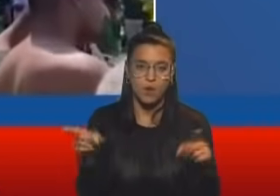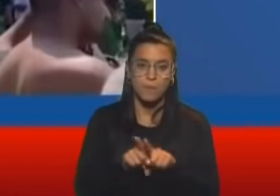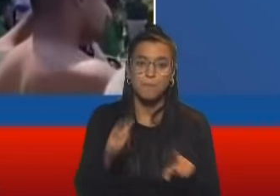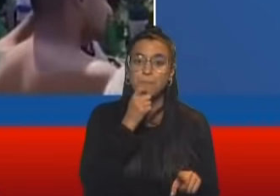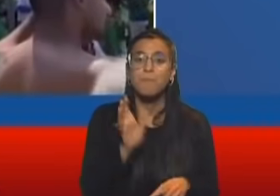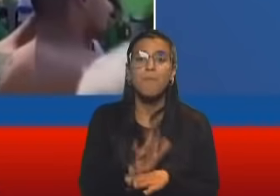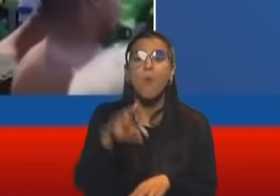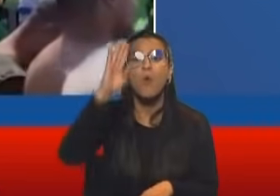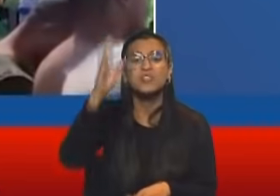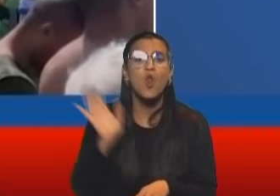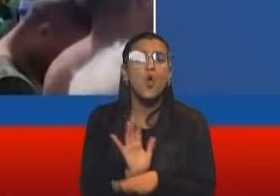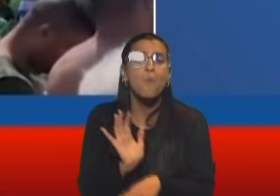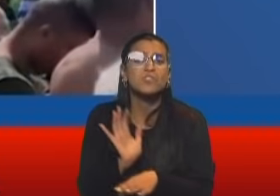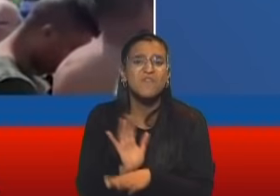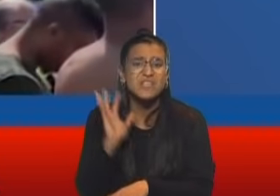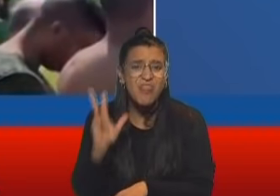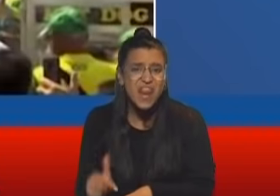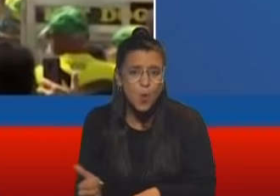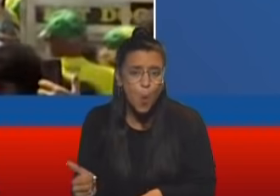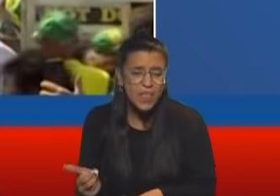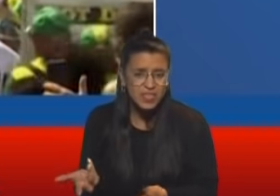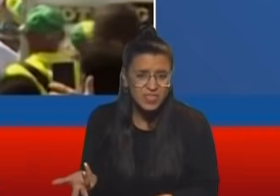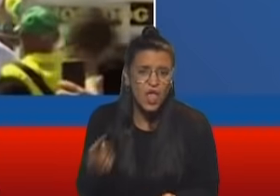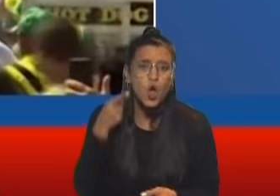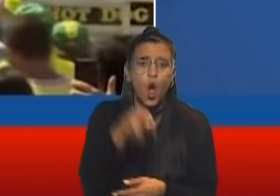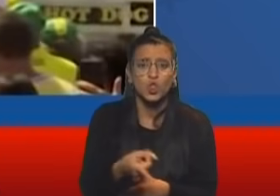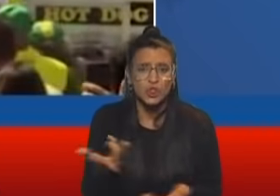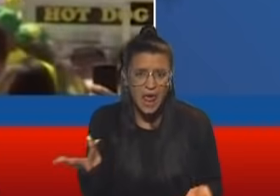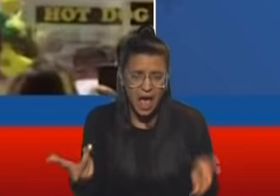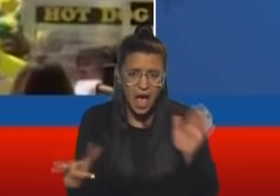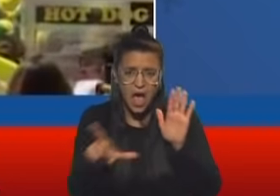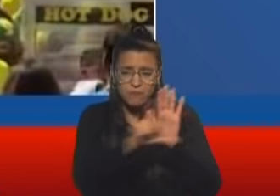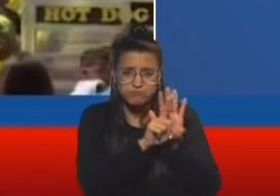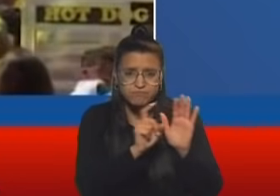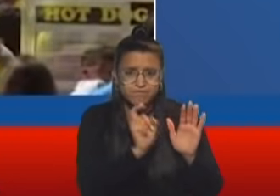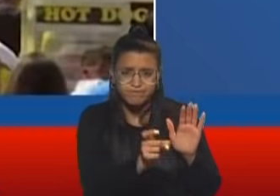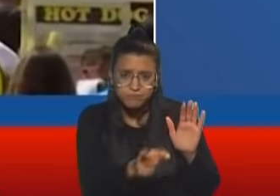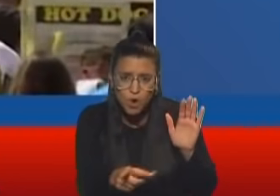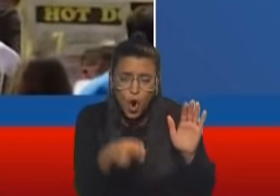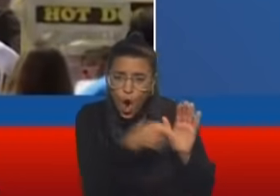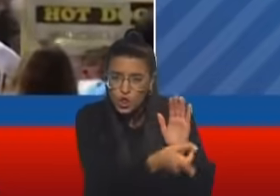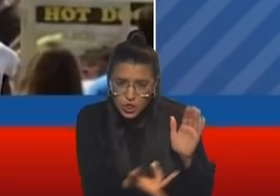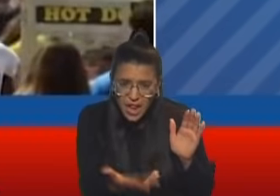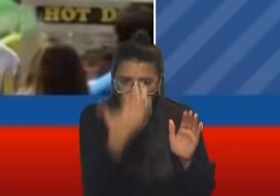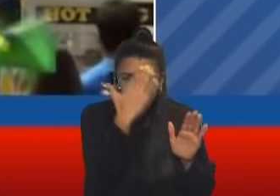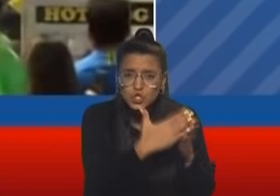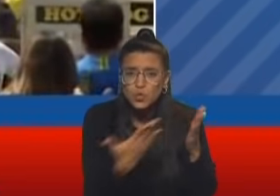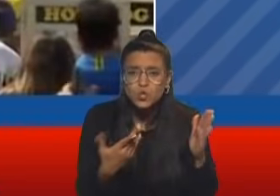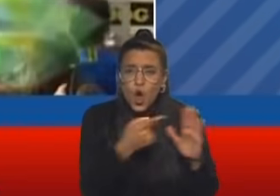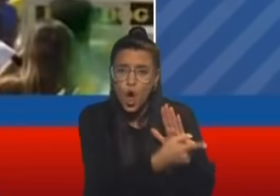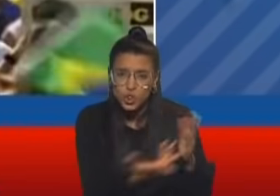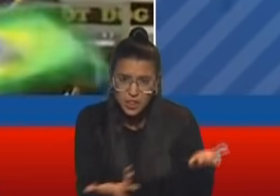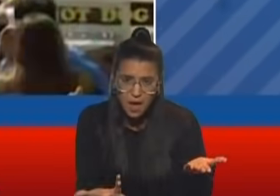un delincuente. Sí, sí, bueno, este diputado es un bolsonarista que estoy mencionando, que fue detenido en el mes de agosto. Estoy de acuerdo, digo, actúa contra la